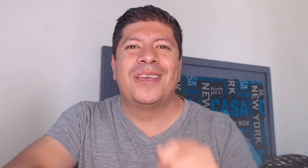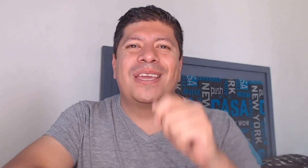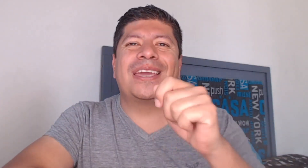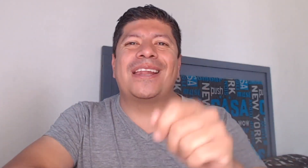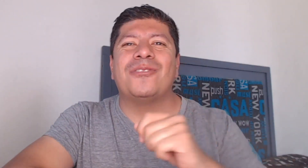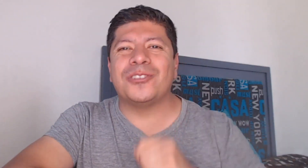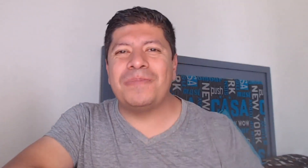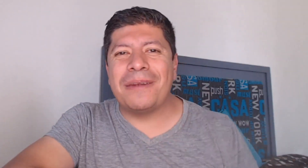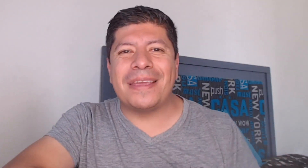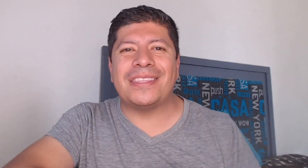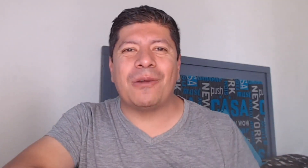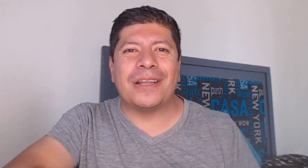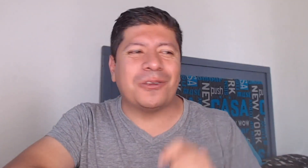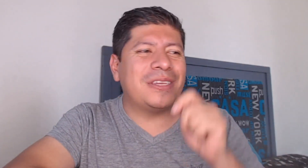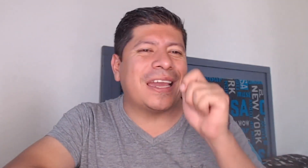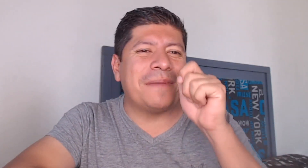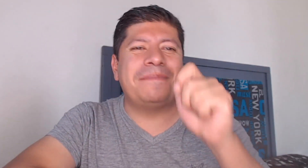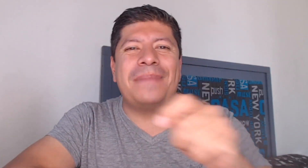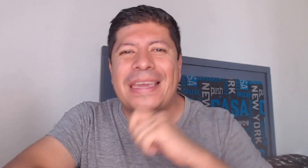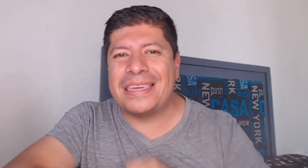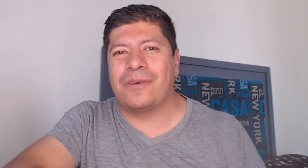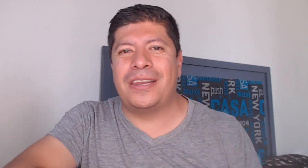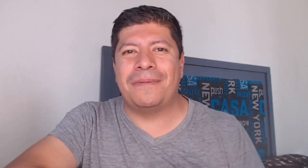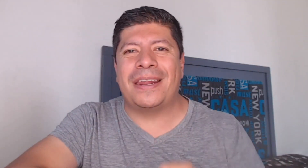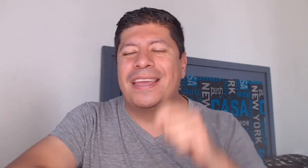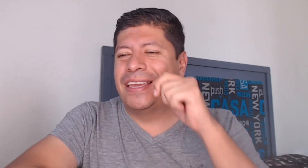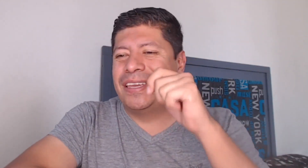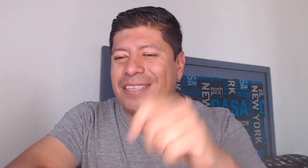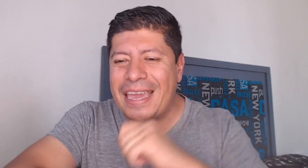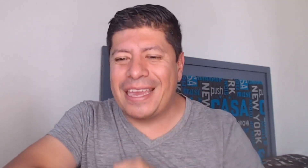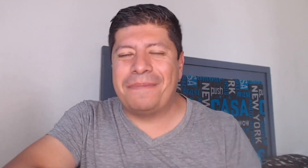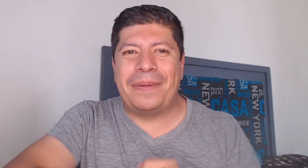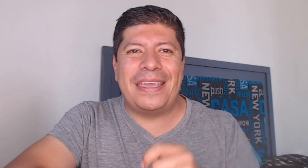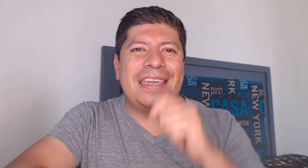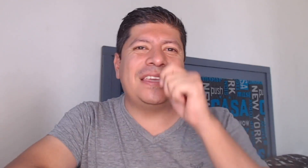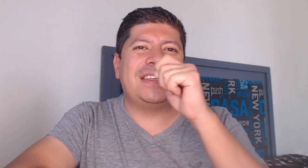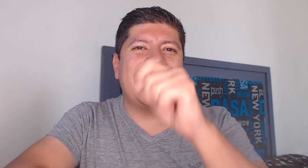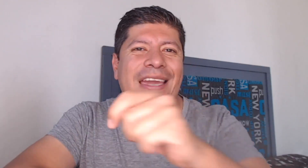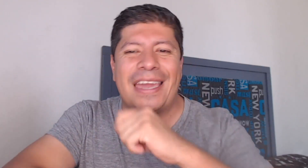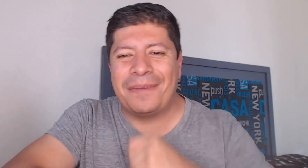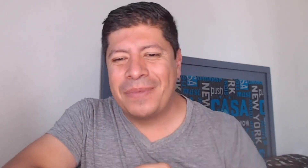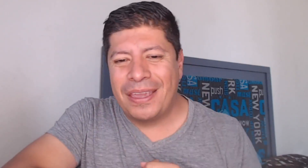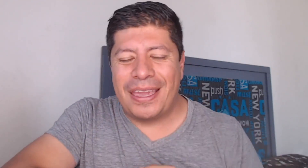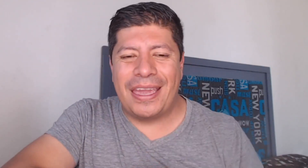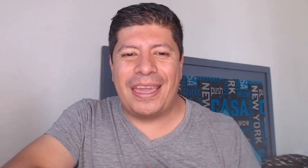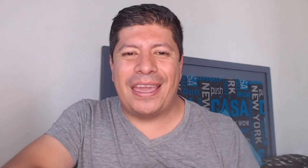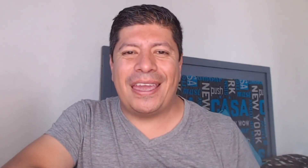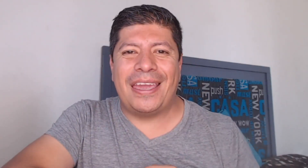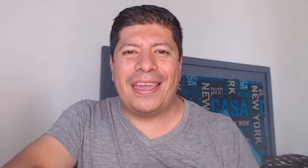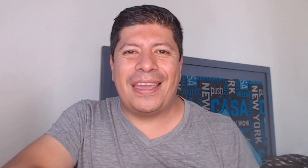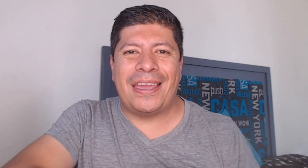situación, que en el 2024 llegue México Libre, llegue el PRI, llegue